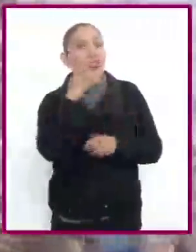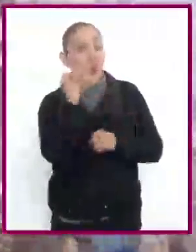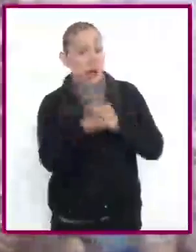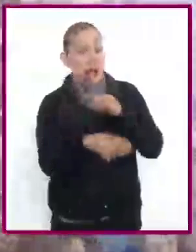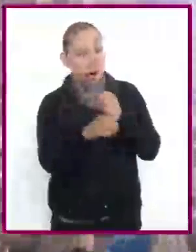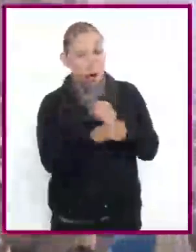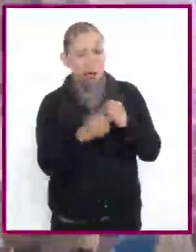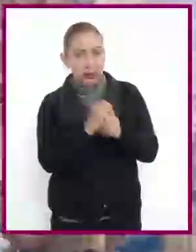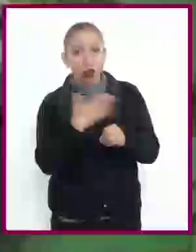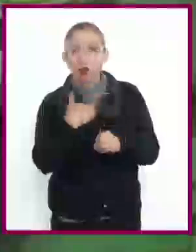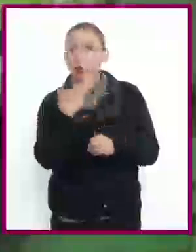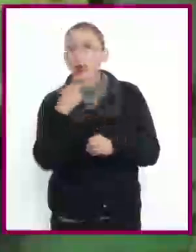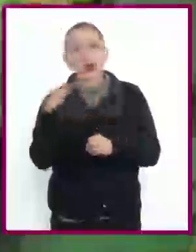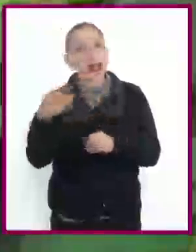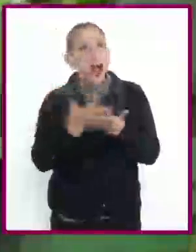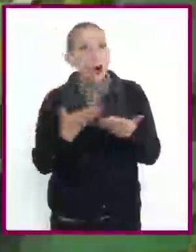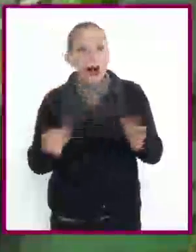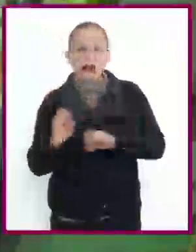geográfico.